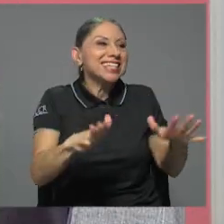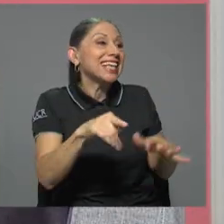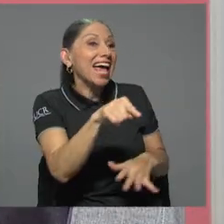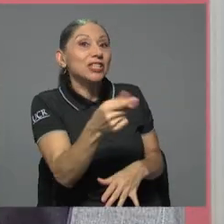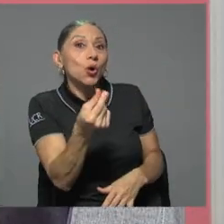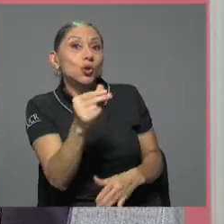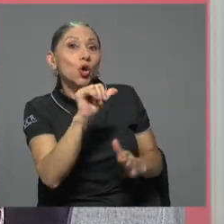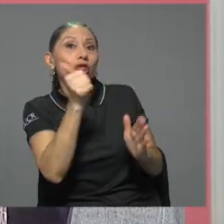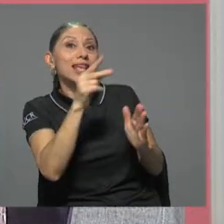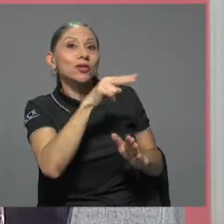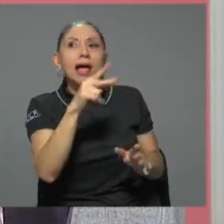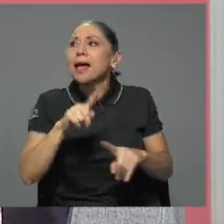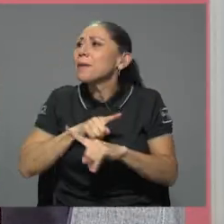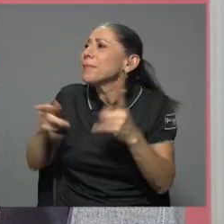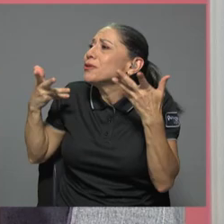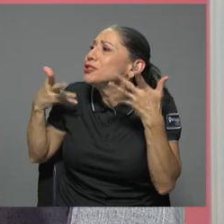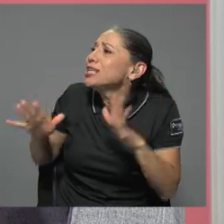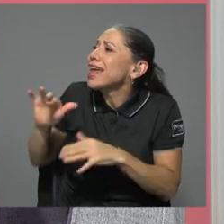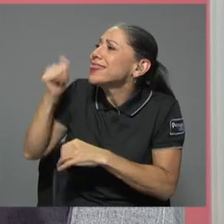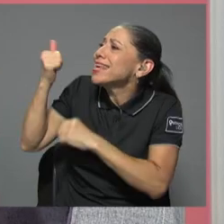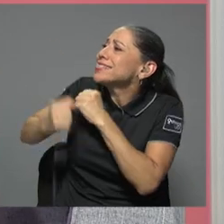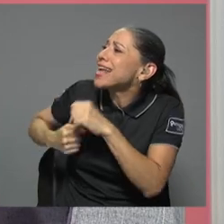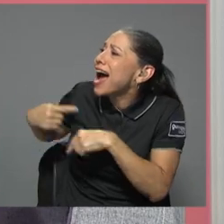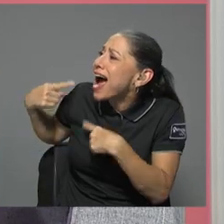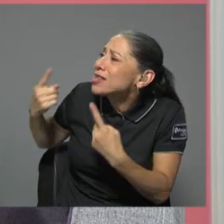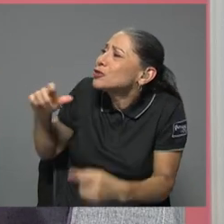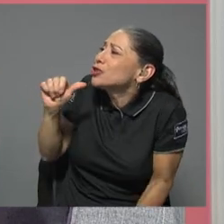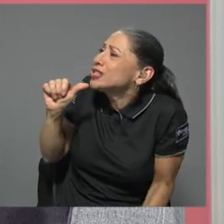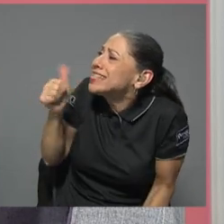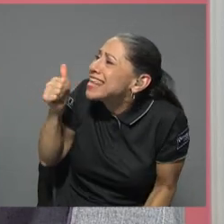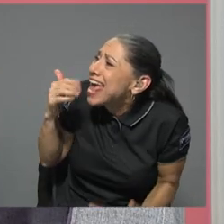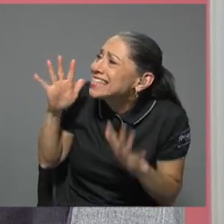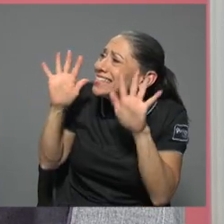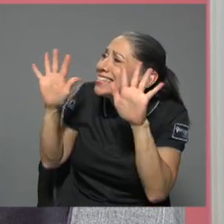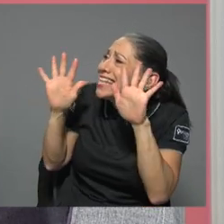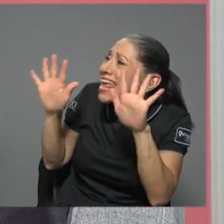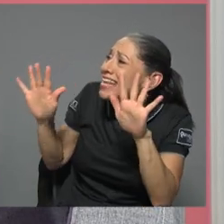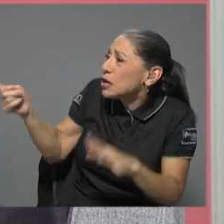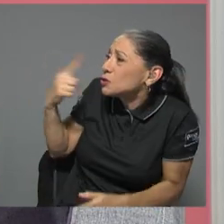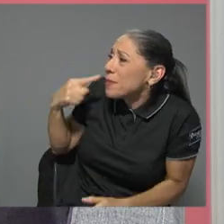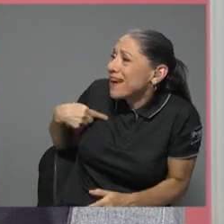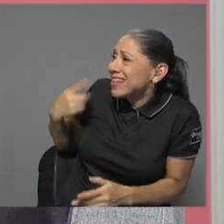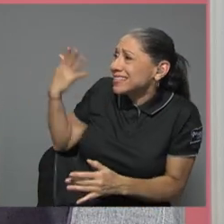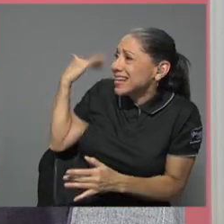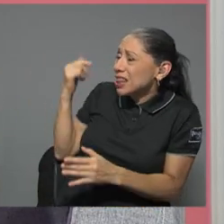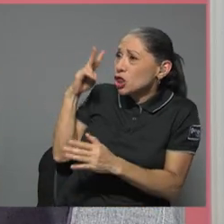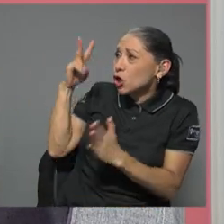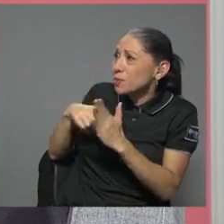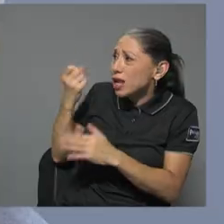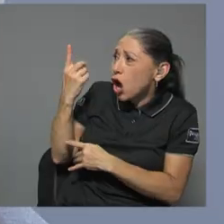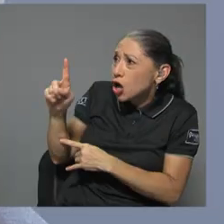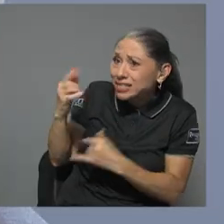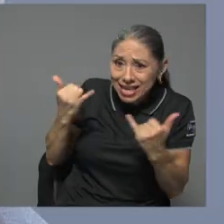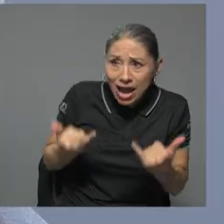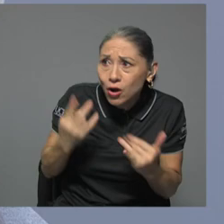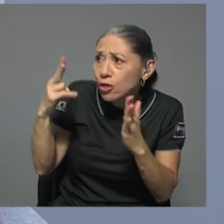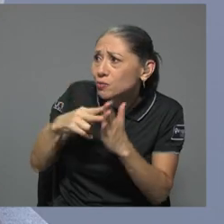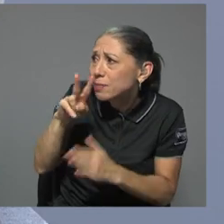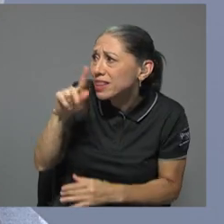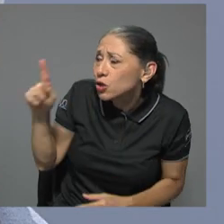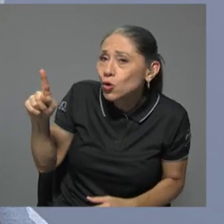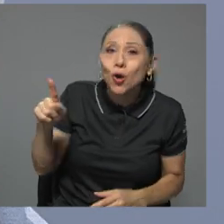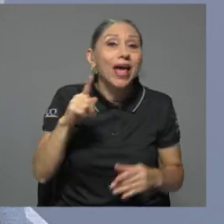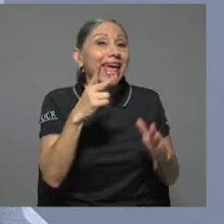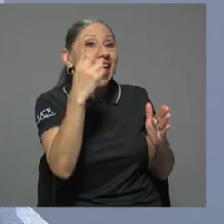avales ya llevamos 10 años nos vino a ver doña acaba de decir que en el 2011 en el 2008 se empieza a